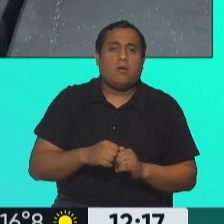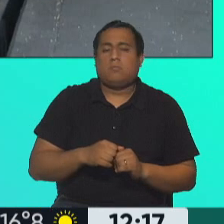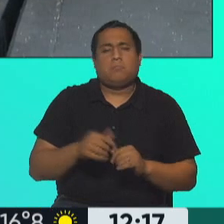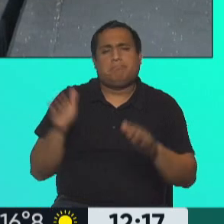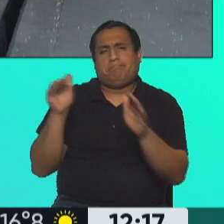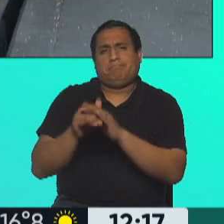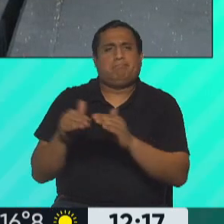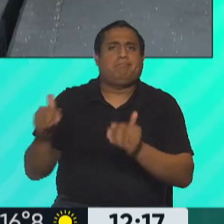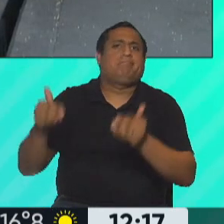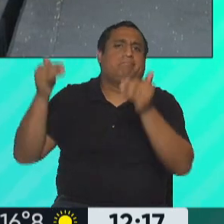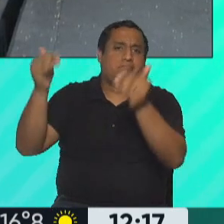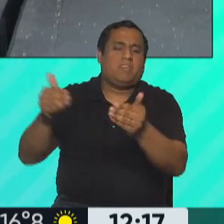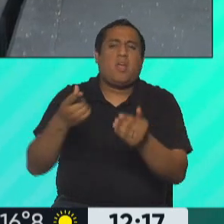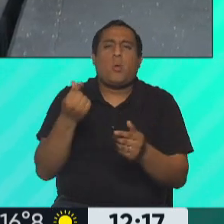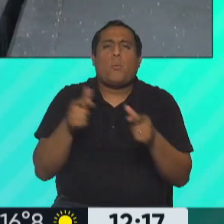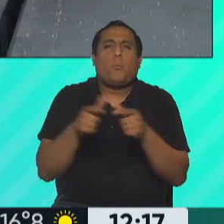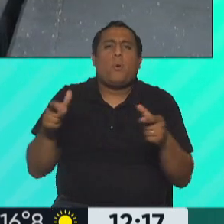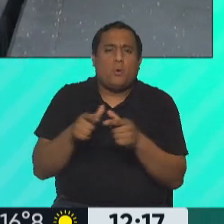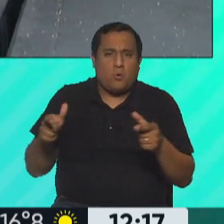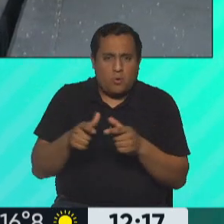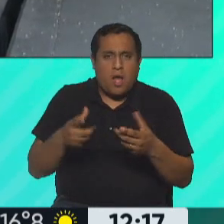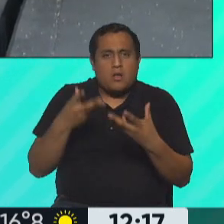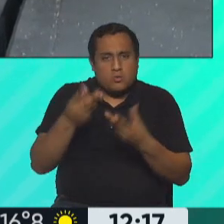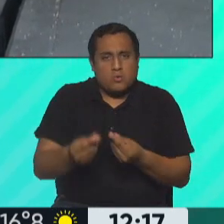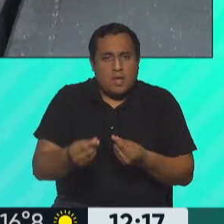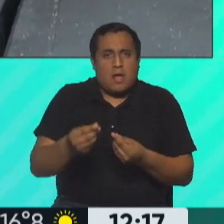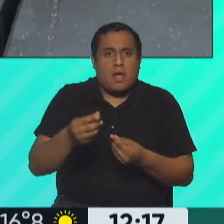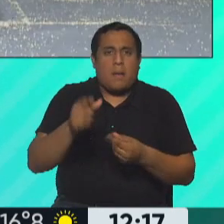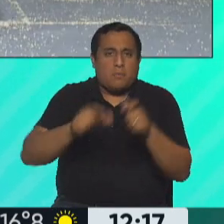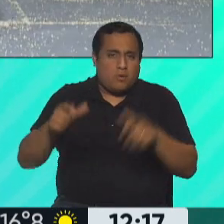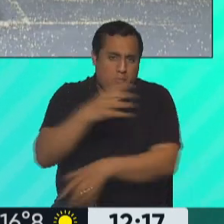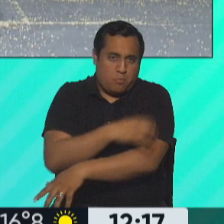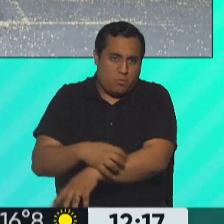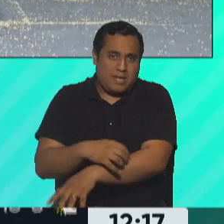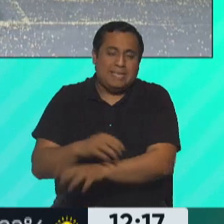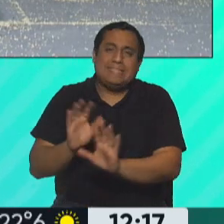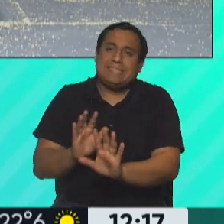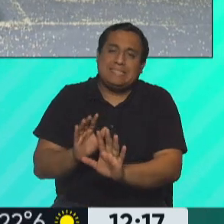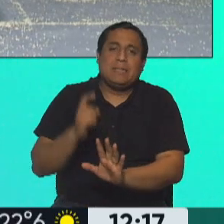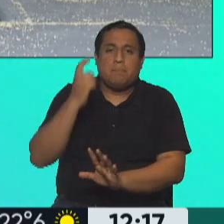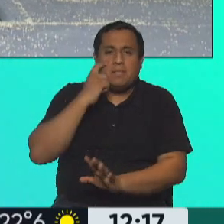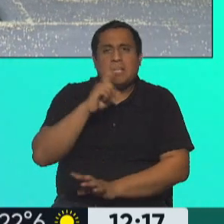es este bono o ayuda a los sectores más vulnerables, que se calcula que son